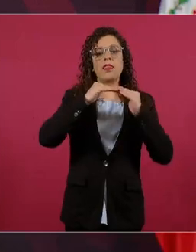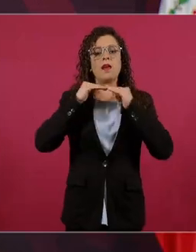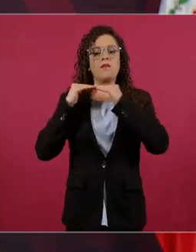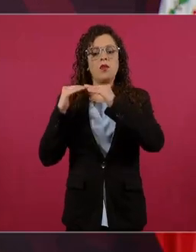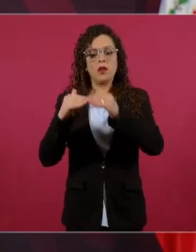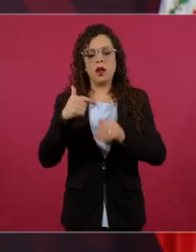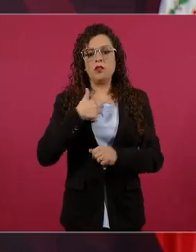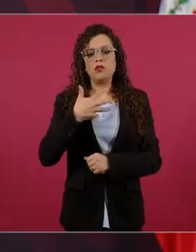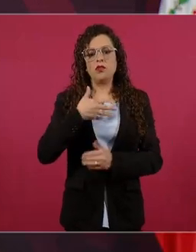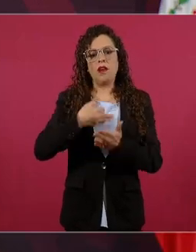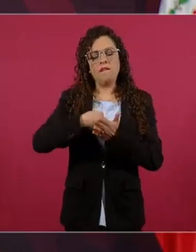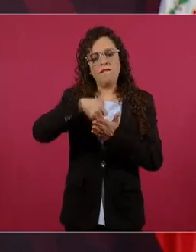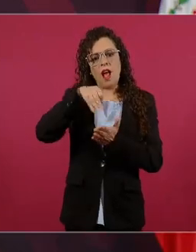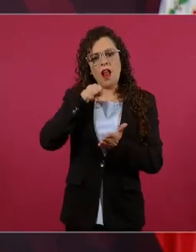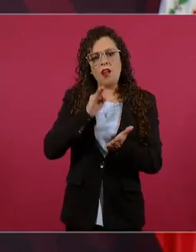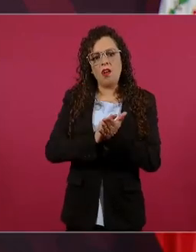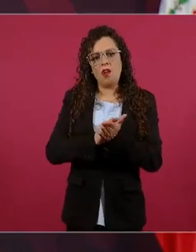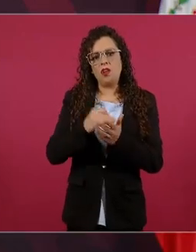ideales.